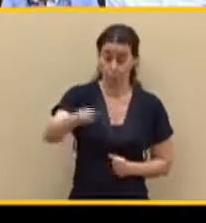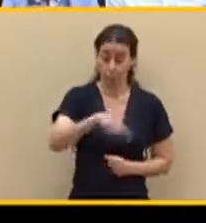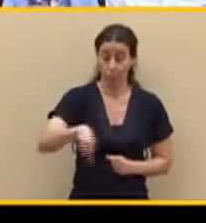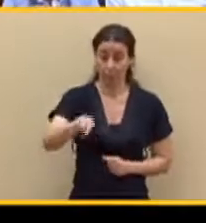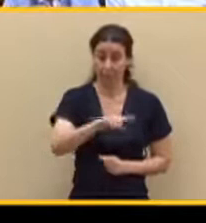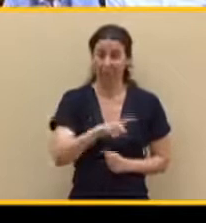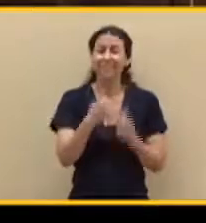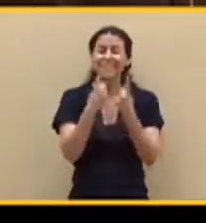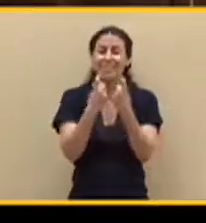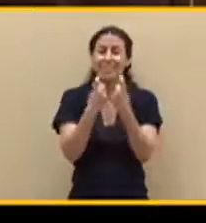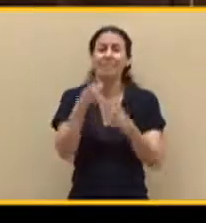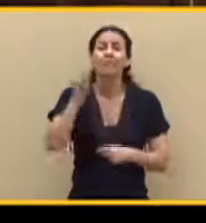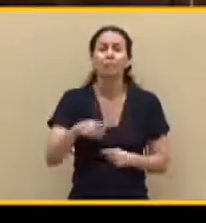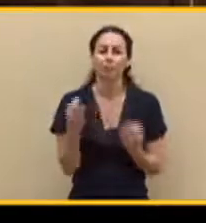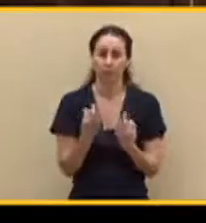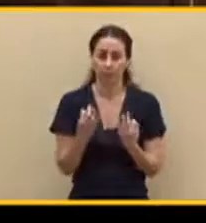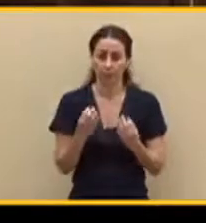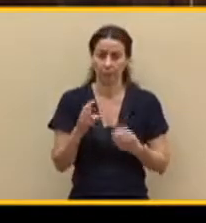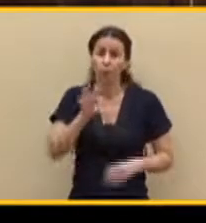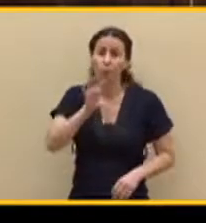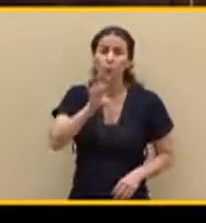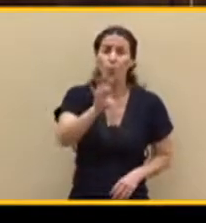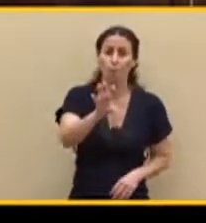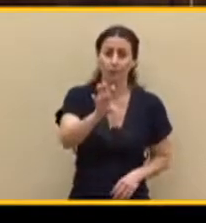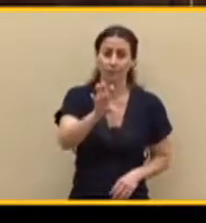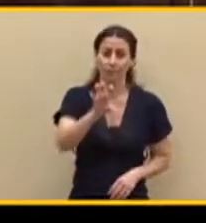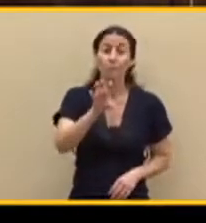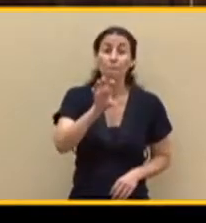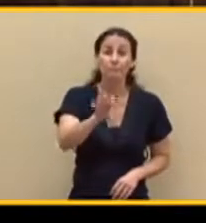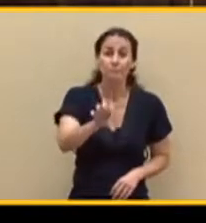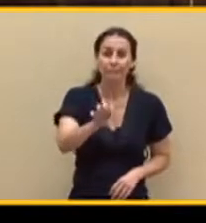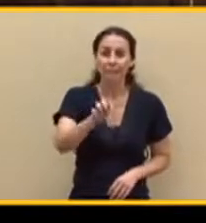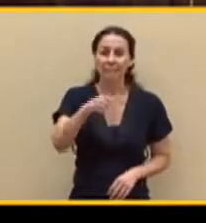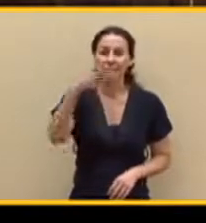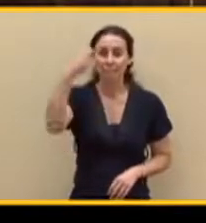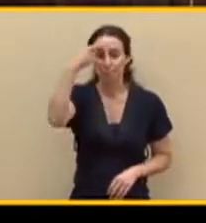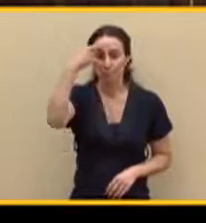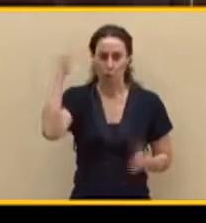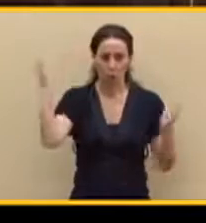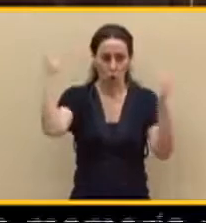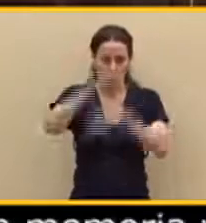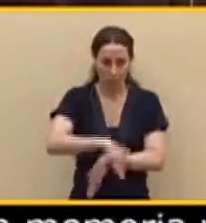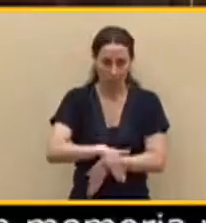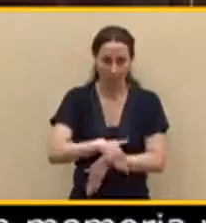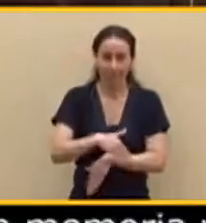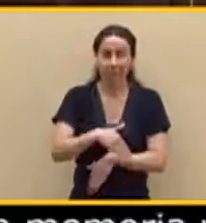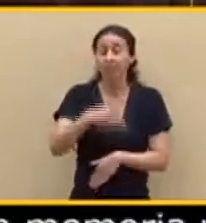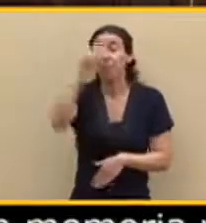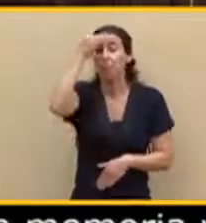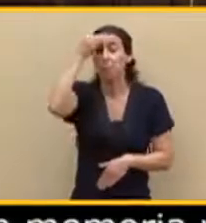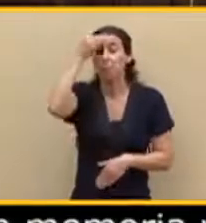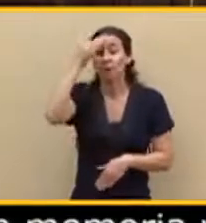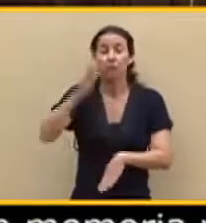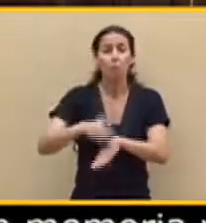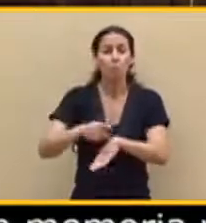necesitan también un país que no tenga memoria y que mantenga a los culpables en la impunidad. Por